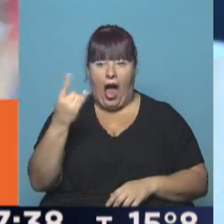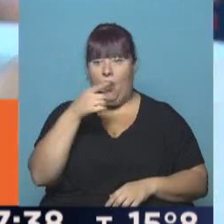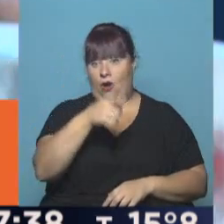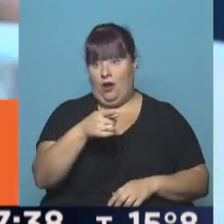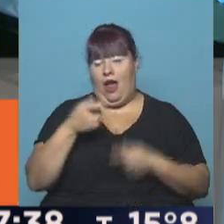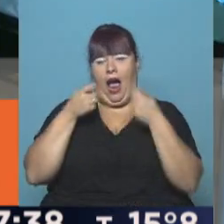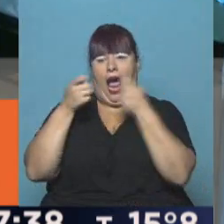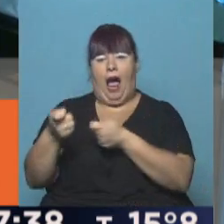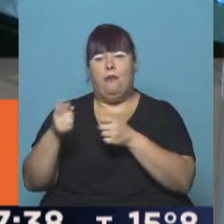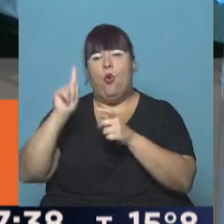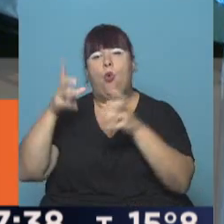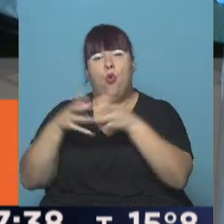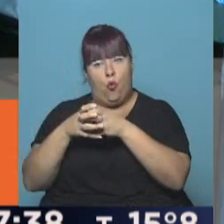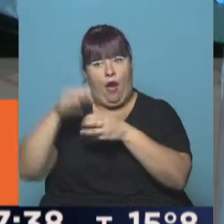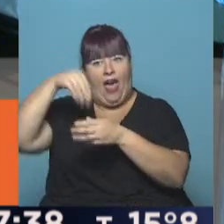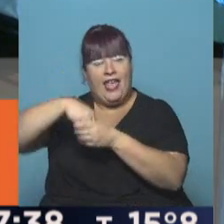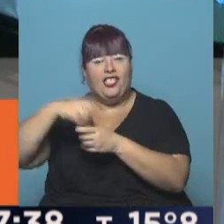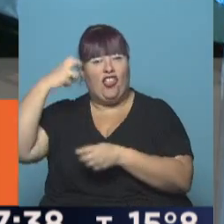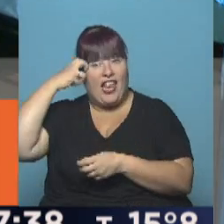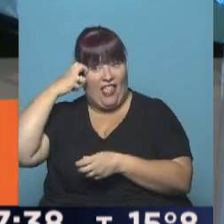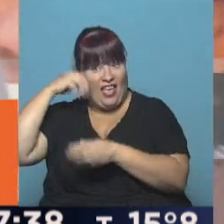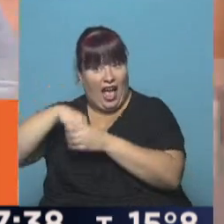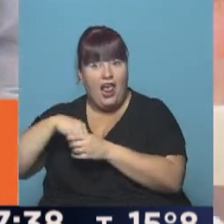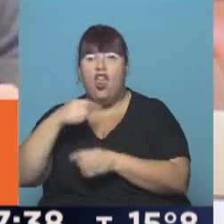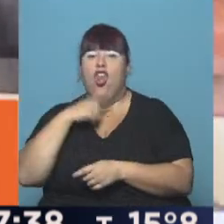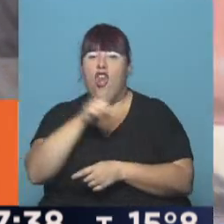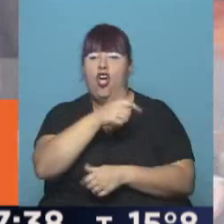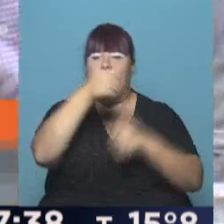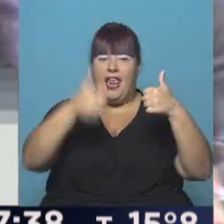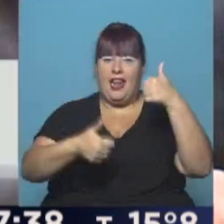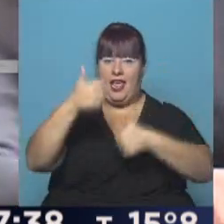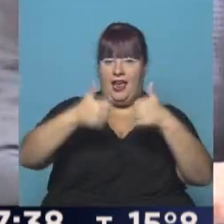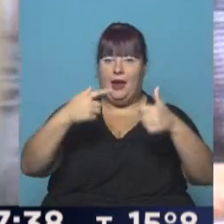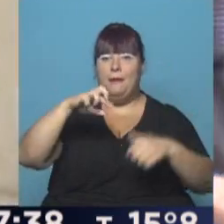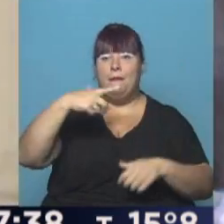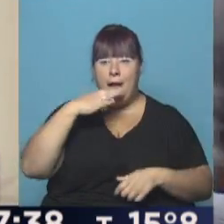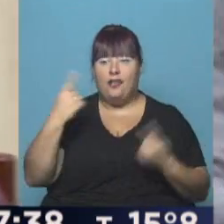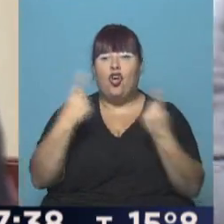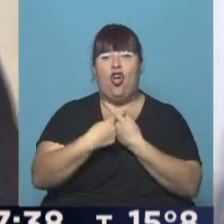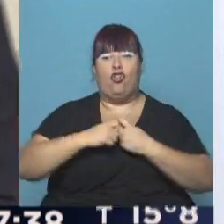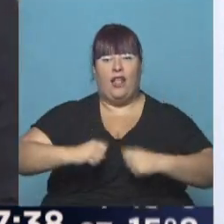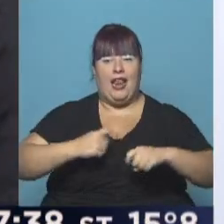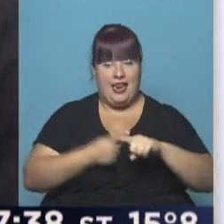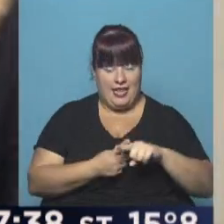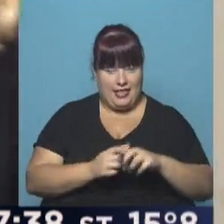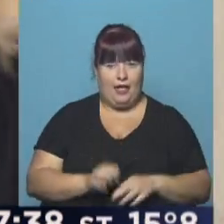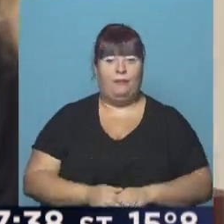cuenta con el apoyo de un sector interno de la unión cívica radical compiten las pasos contra lilita